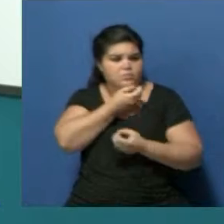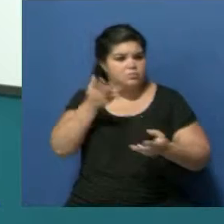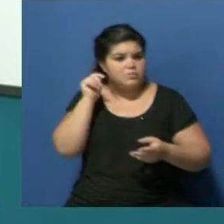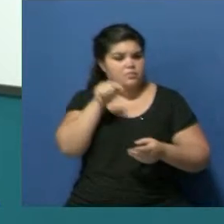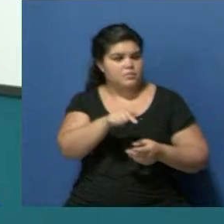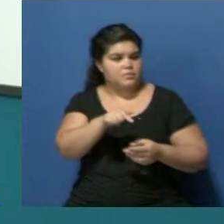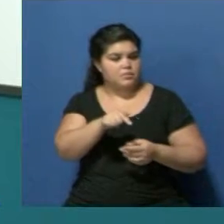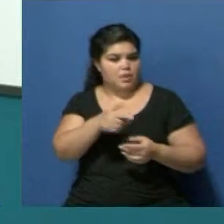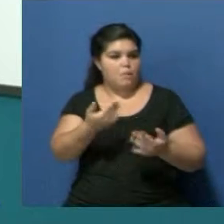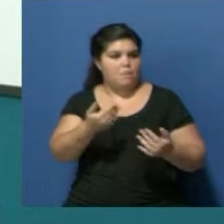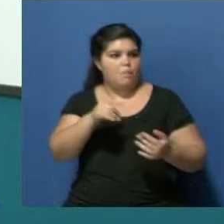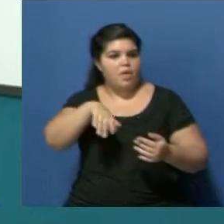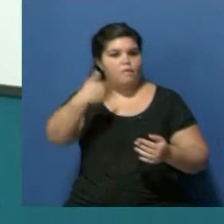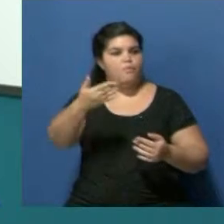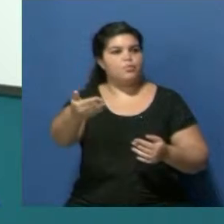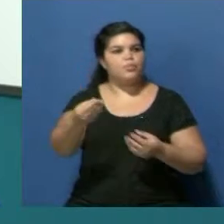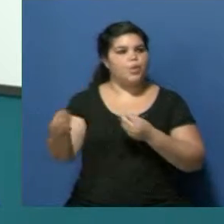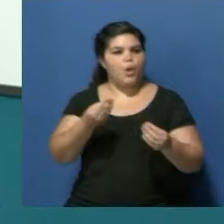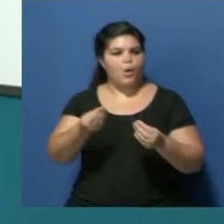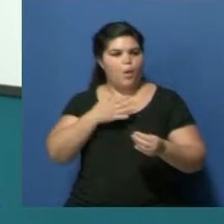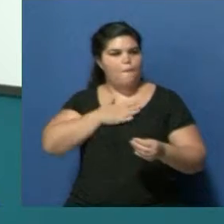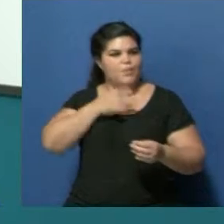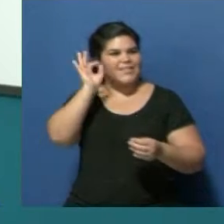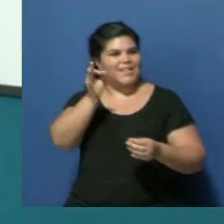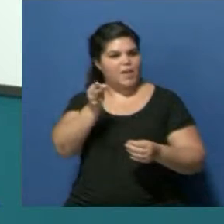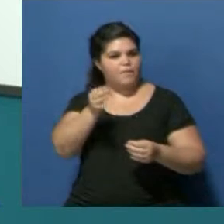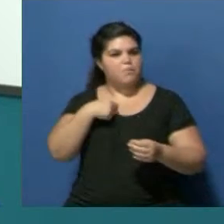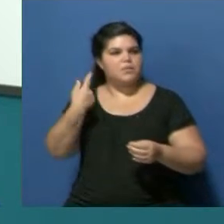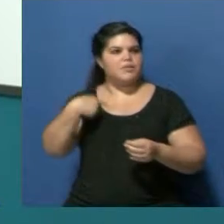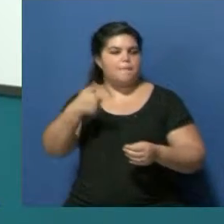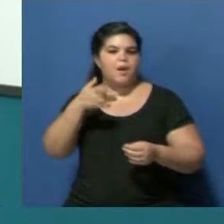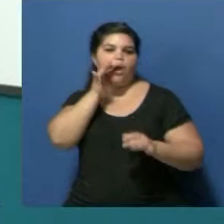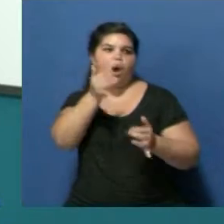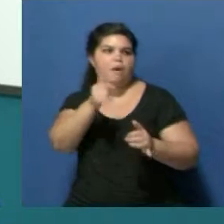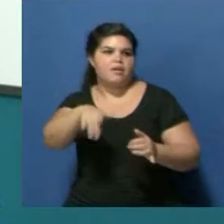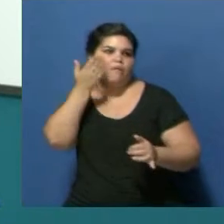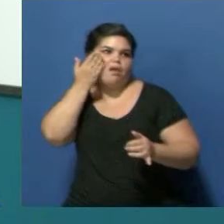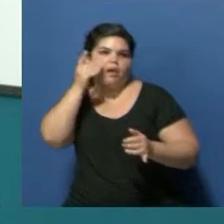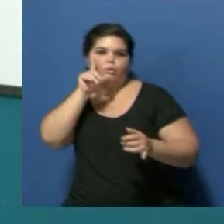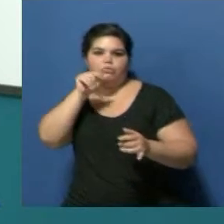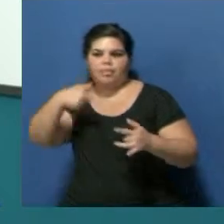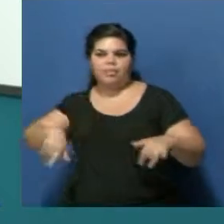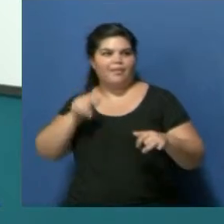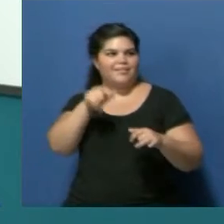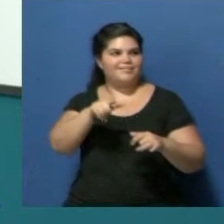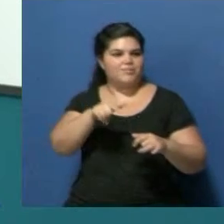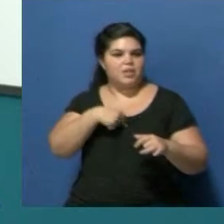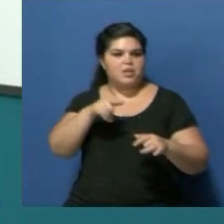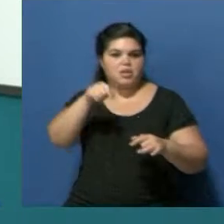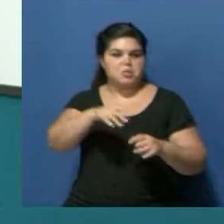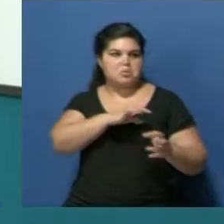nunca le pase, a una situación. Porque estamos mucho en contacto con redes sociales, sobre todo los más jóvenes. Y si les llegó tu caso a través de las redes, me parece, lo pongo en debate,